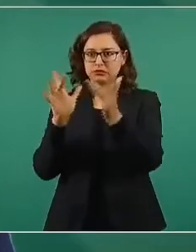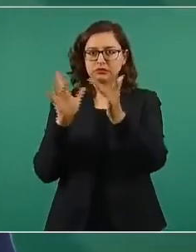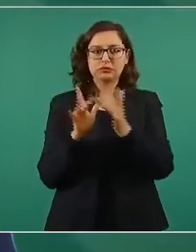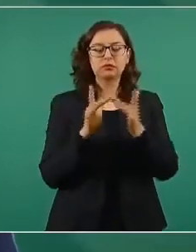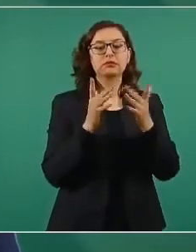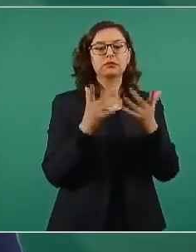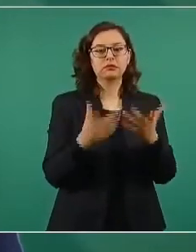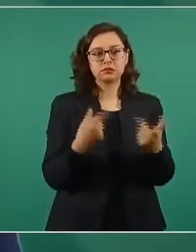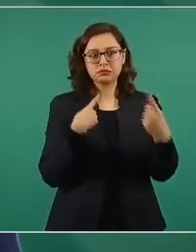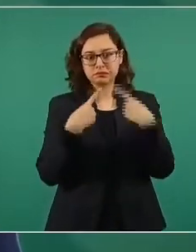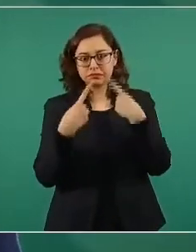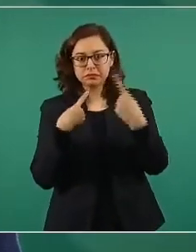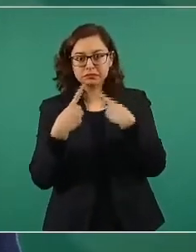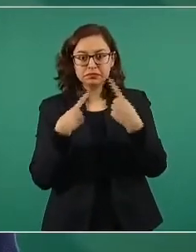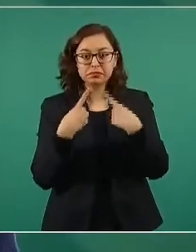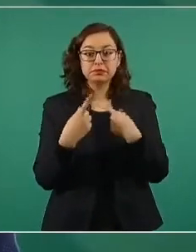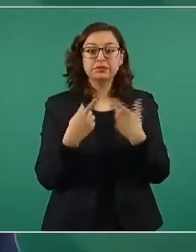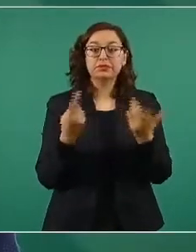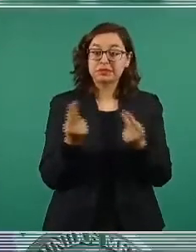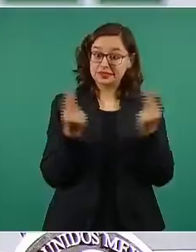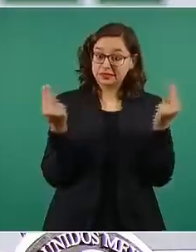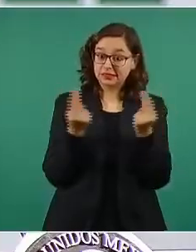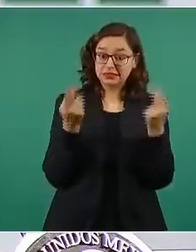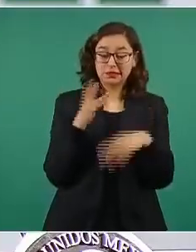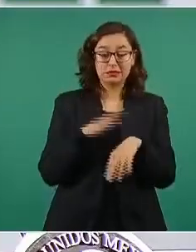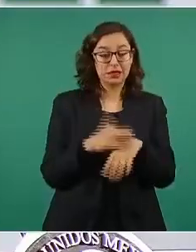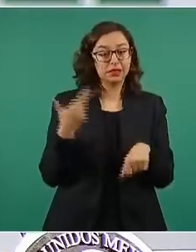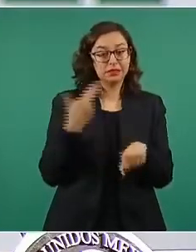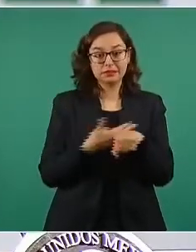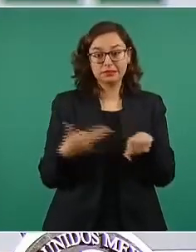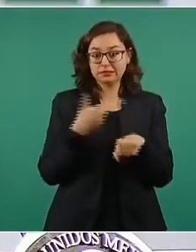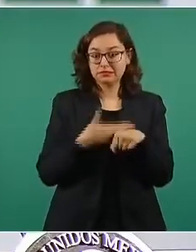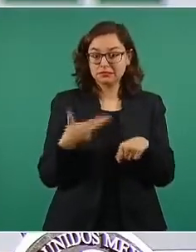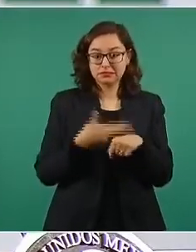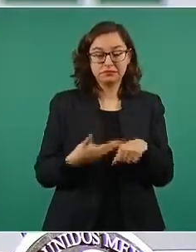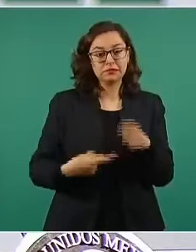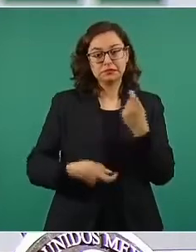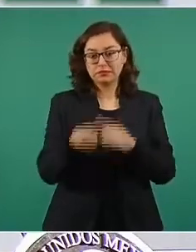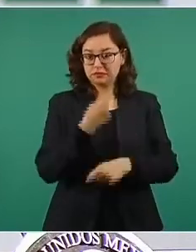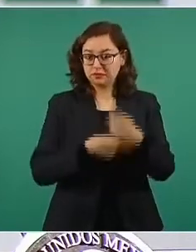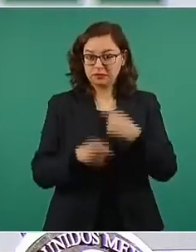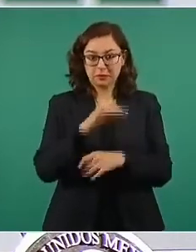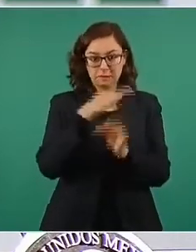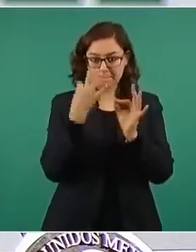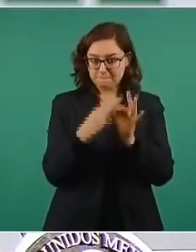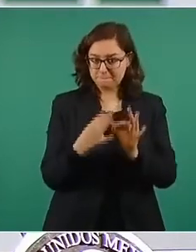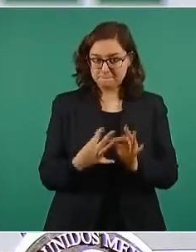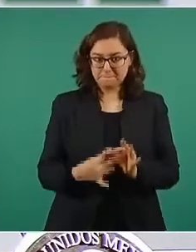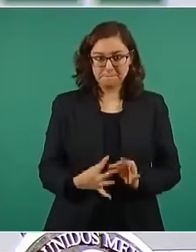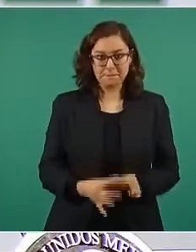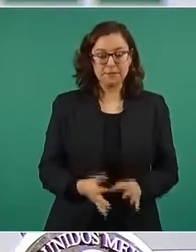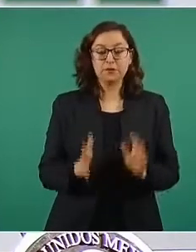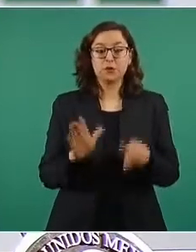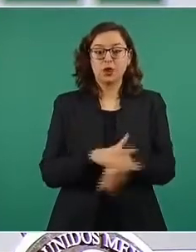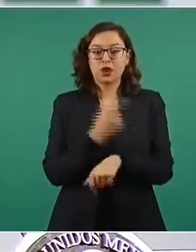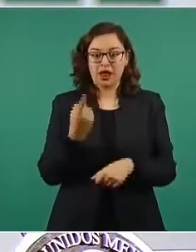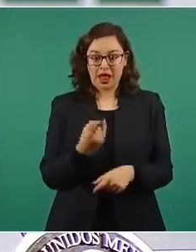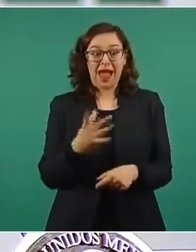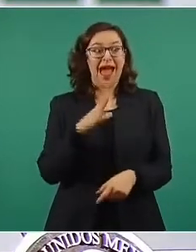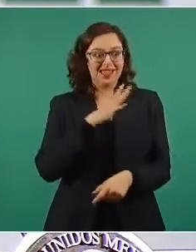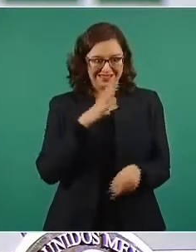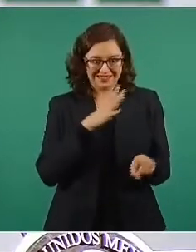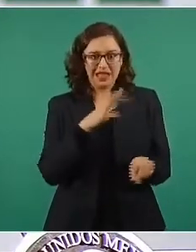matriz, para que ellos logren terminar todos estos documentos que les hacían falta y que retenían